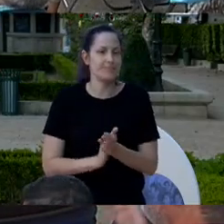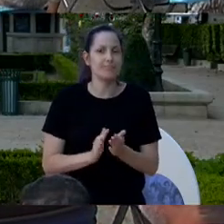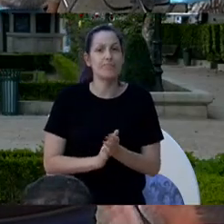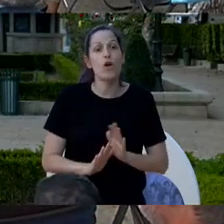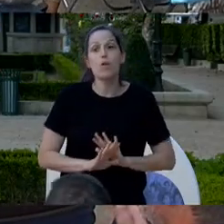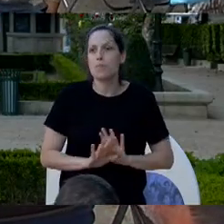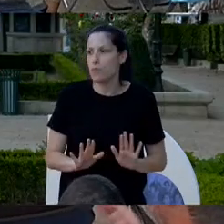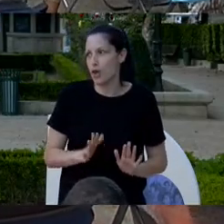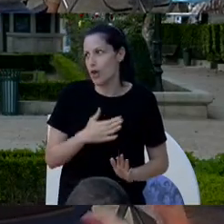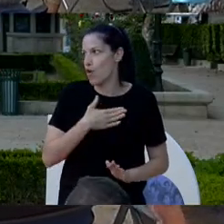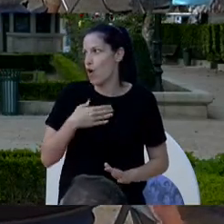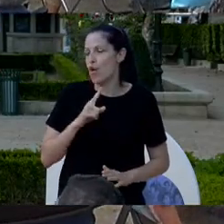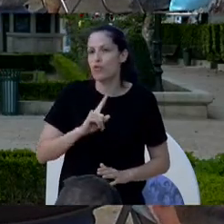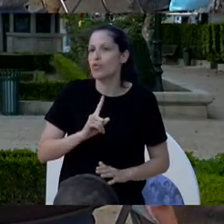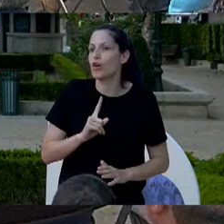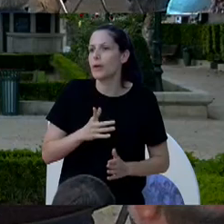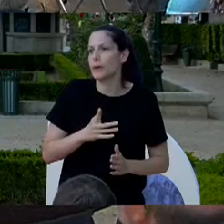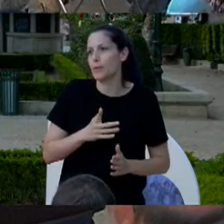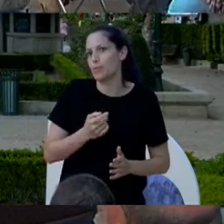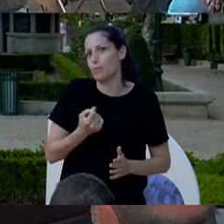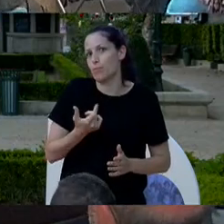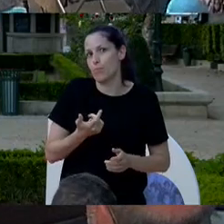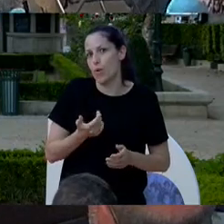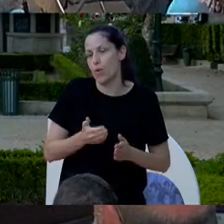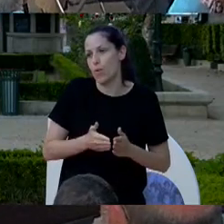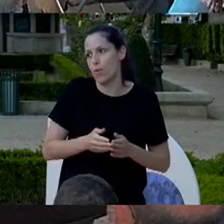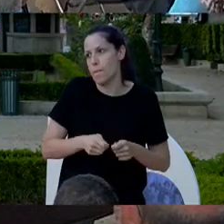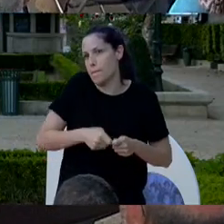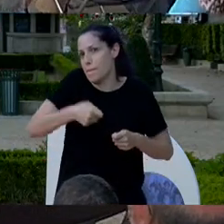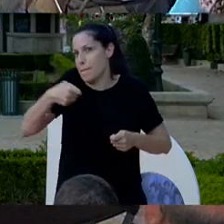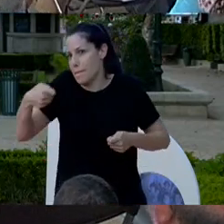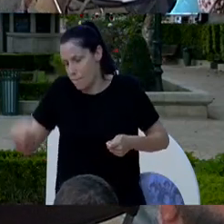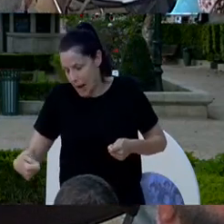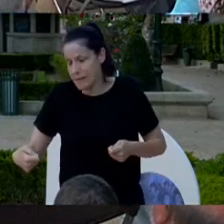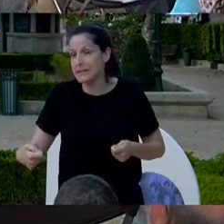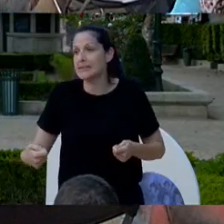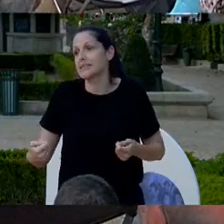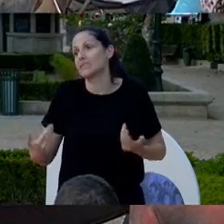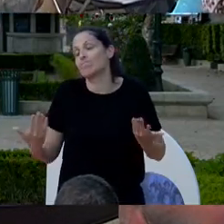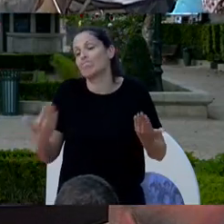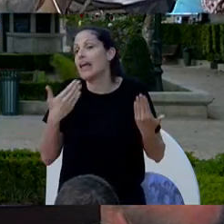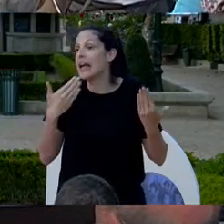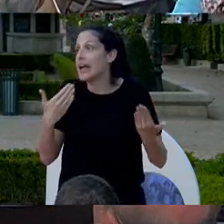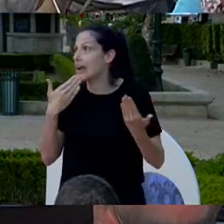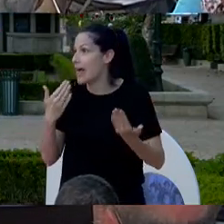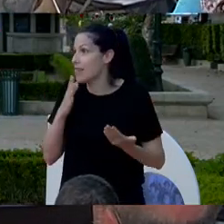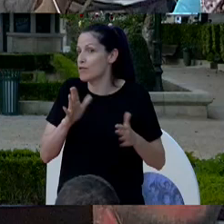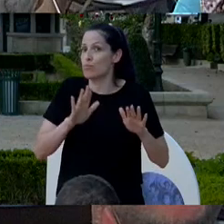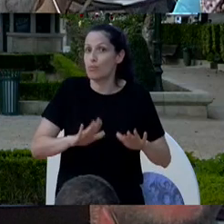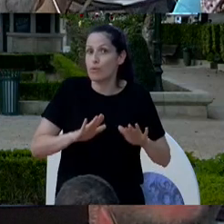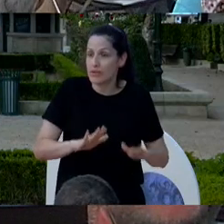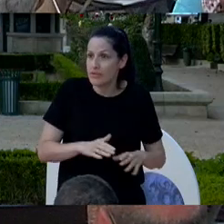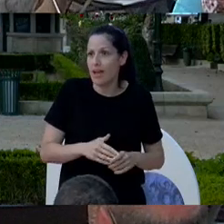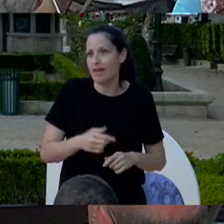Bueno, non queremos estendernos máis, dovos as grazas por permanecer, porque sei que nos estiramos